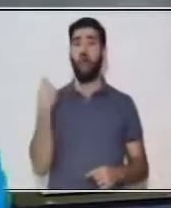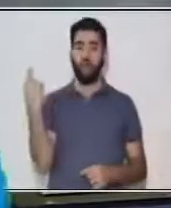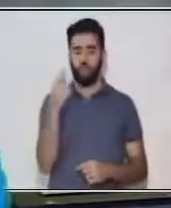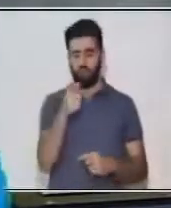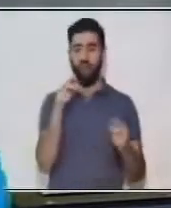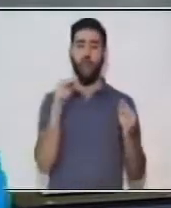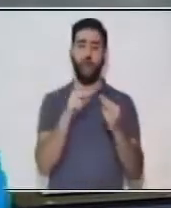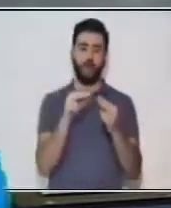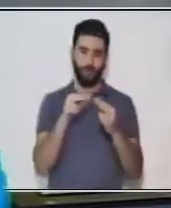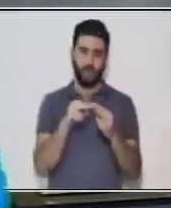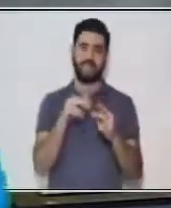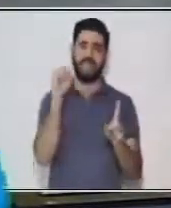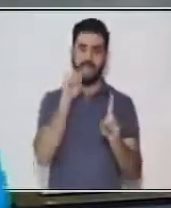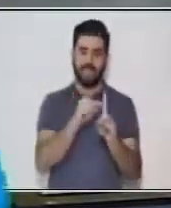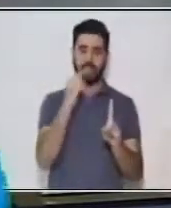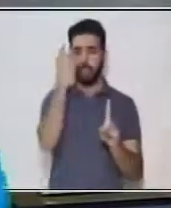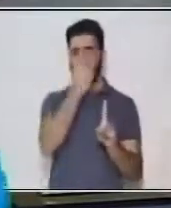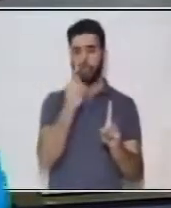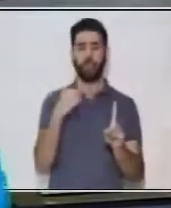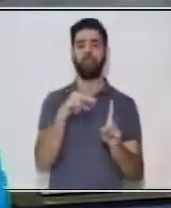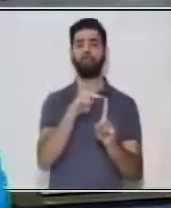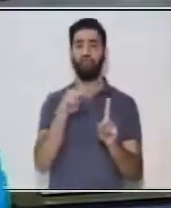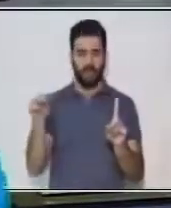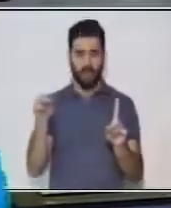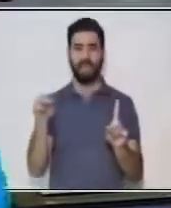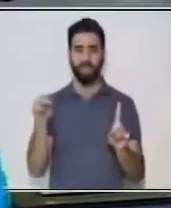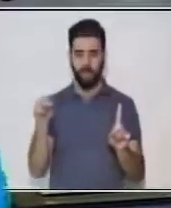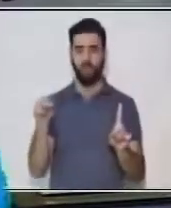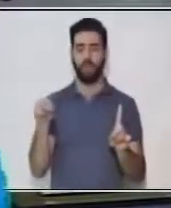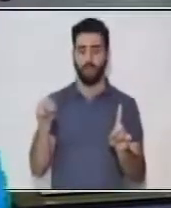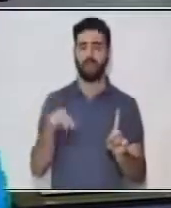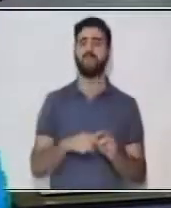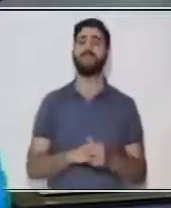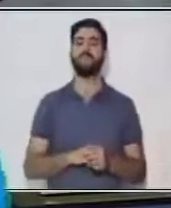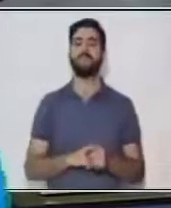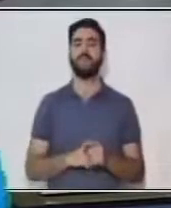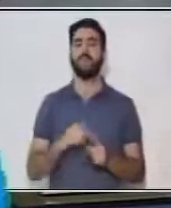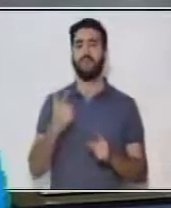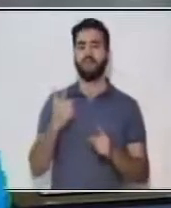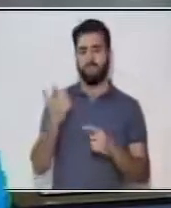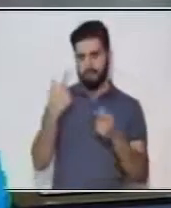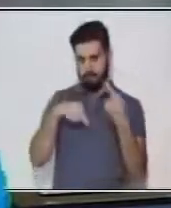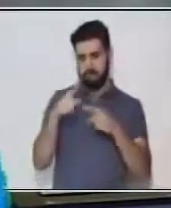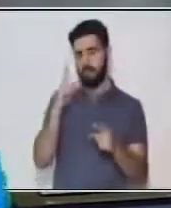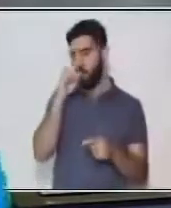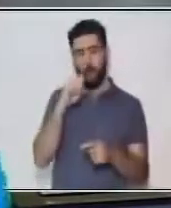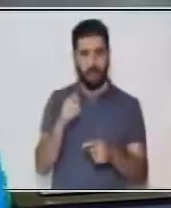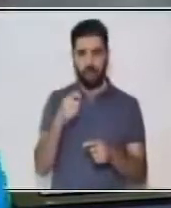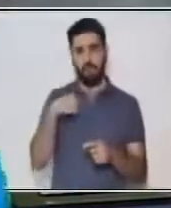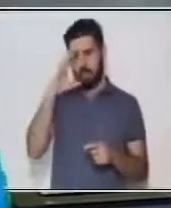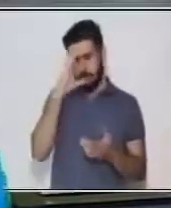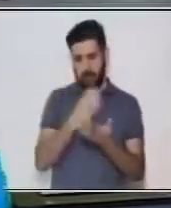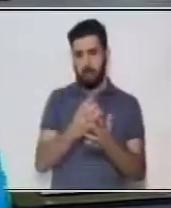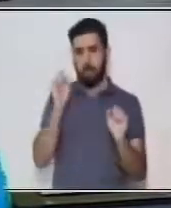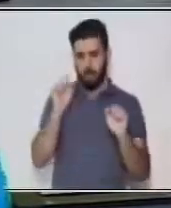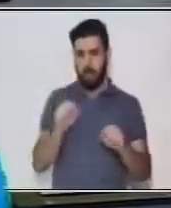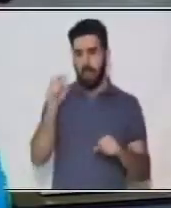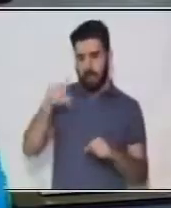conocemos. El sustantivo está dividido en varias, podríamos decir,